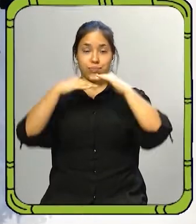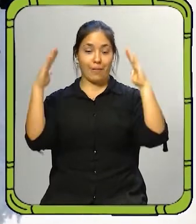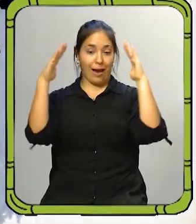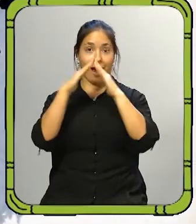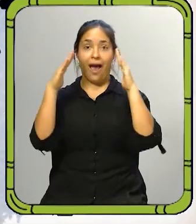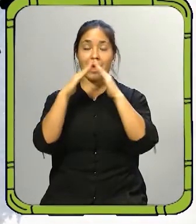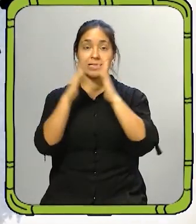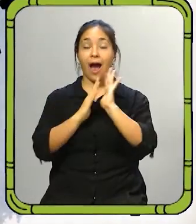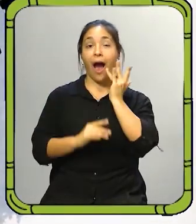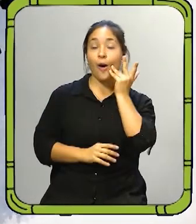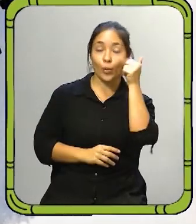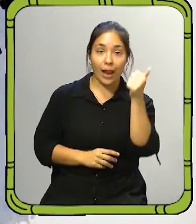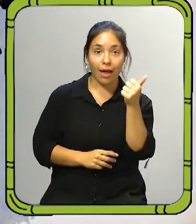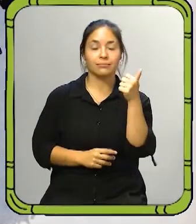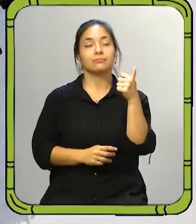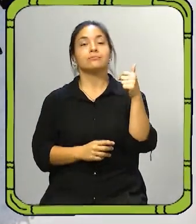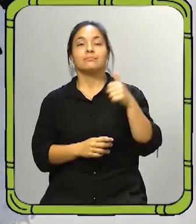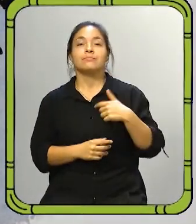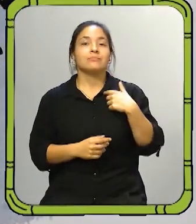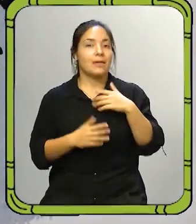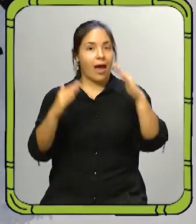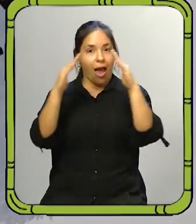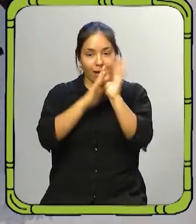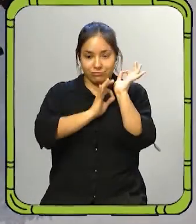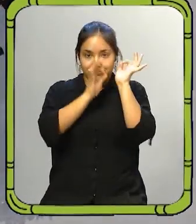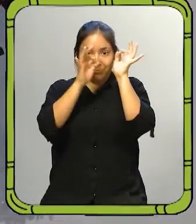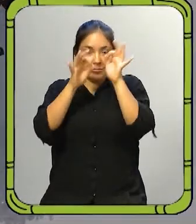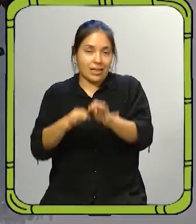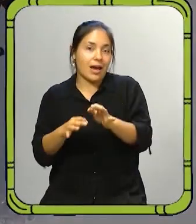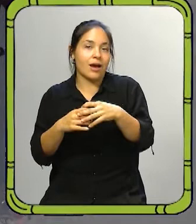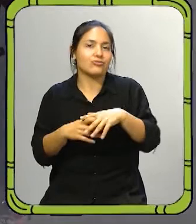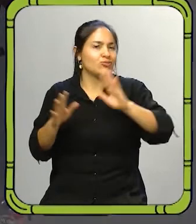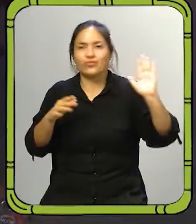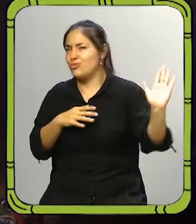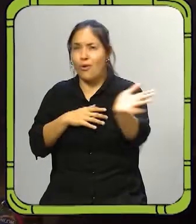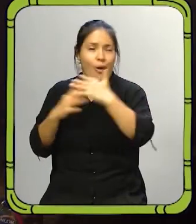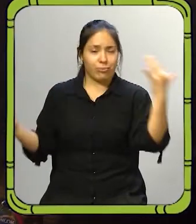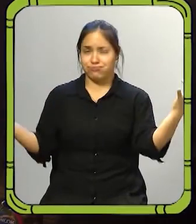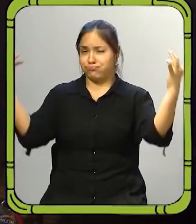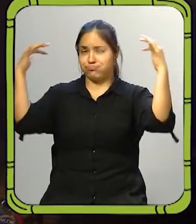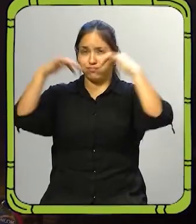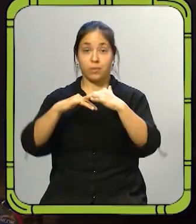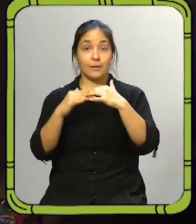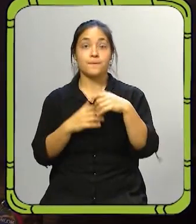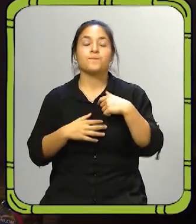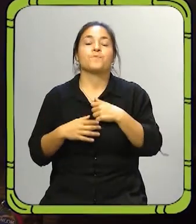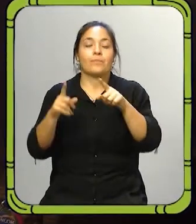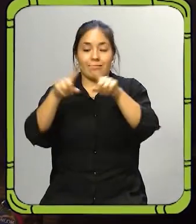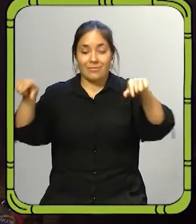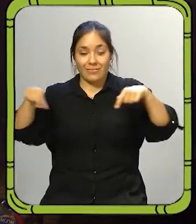abuelo. Claro. Pronto llegar a la casa de la abuelita Roja fue muy fácil. Llegaron todos, todos, todos. Entre tanto, en la habitación de la